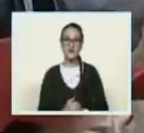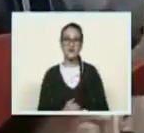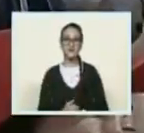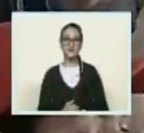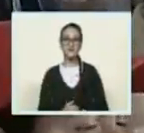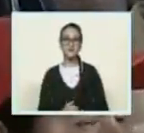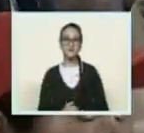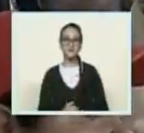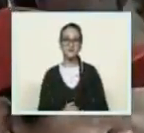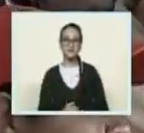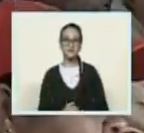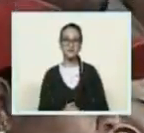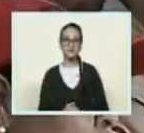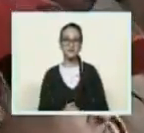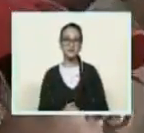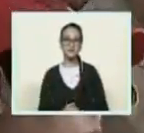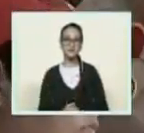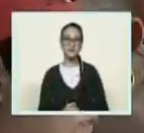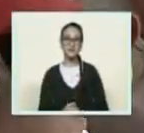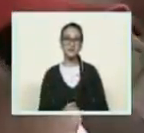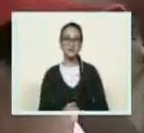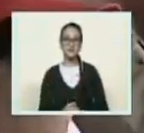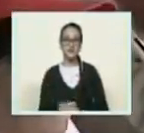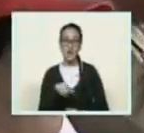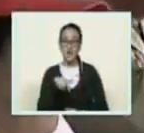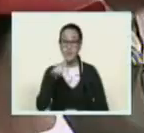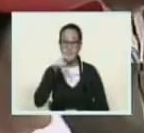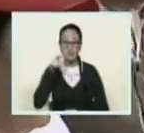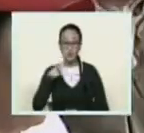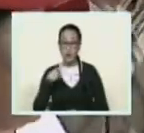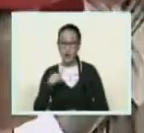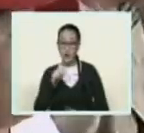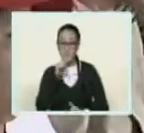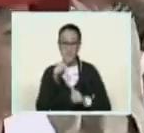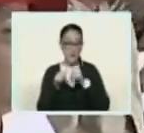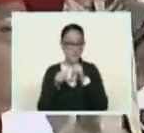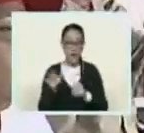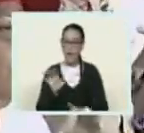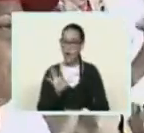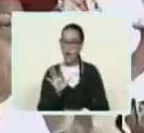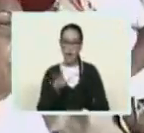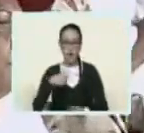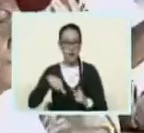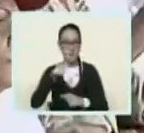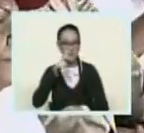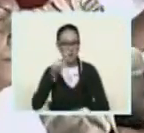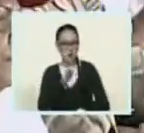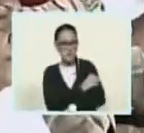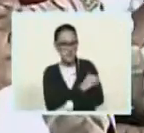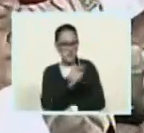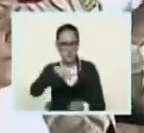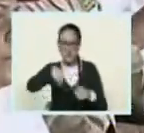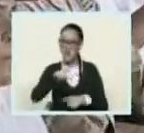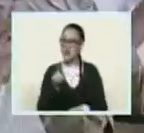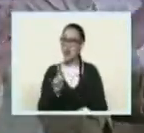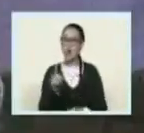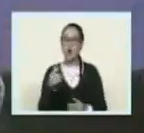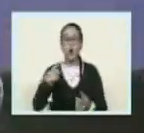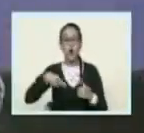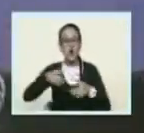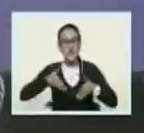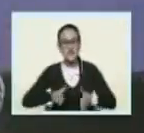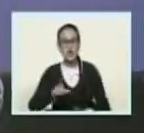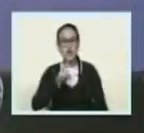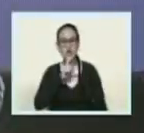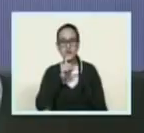estamos los de la traición, aquí no están los hijos de la oligarquía, aquí están los